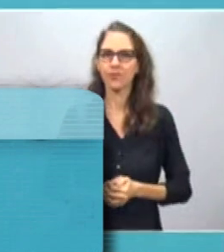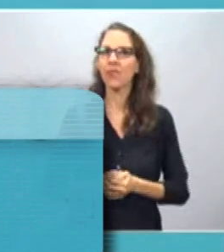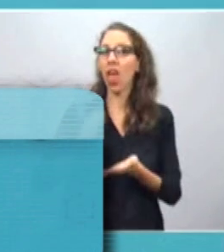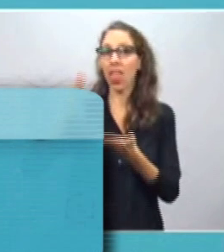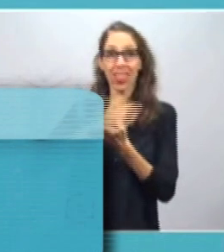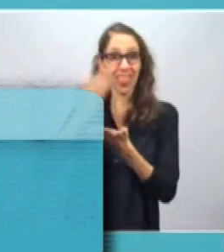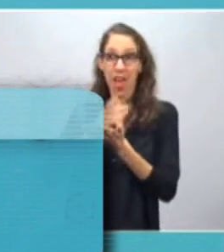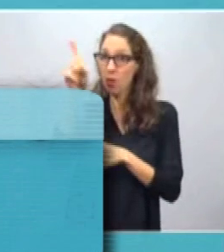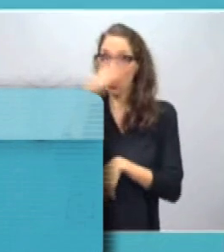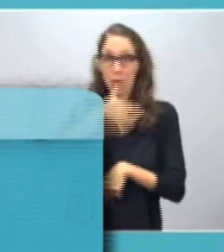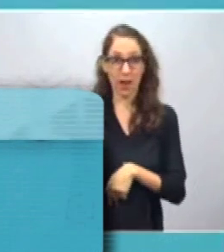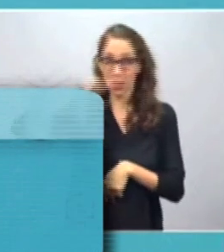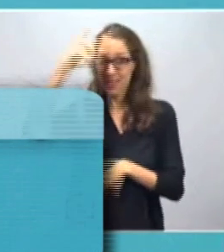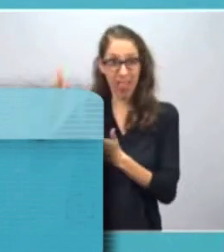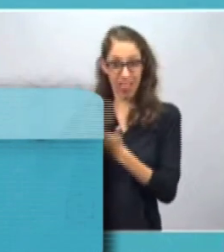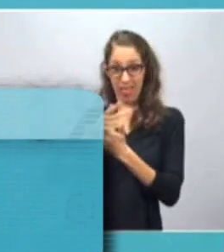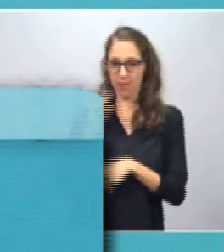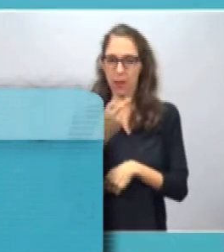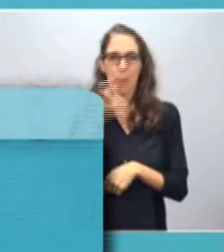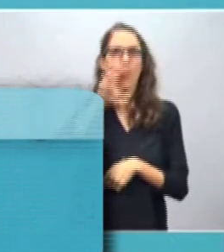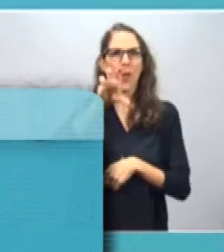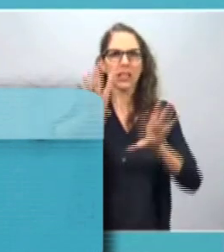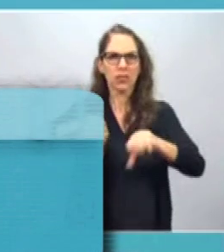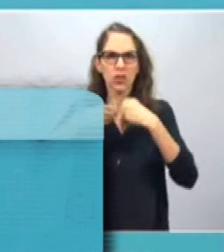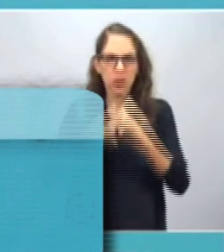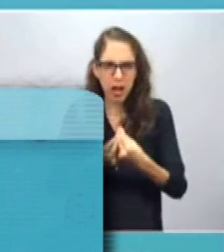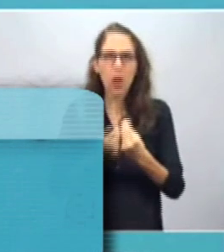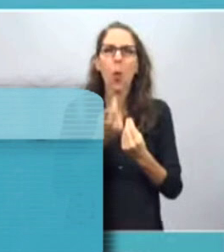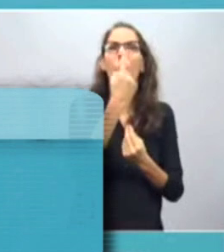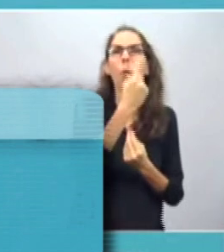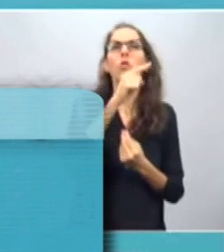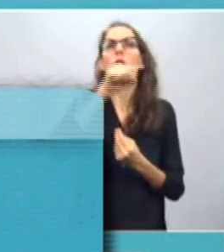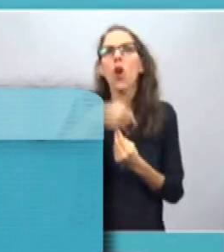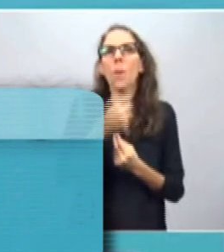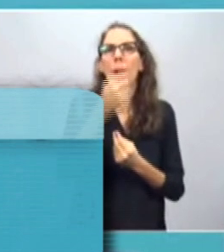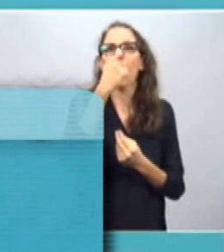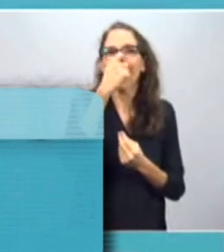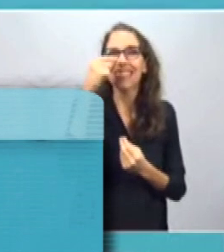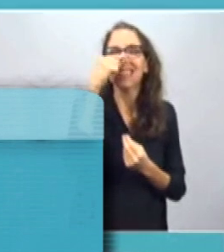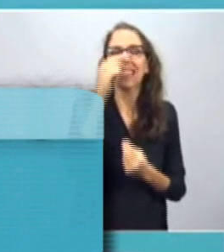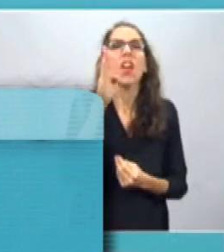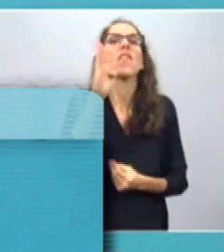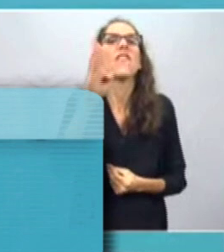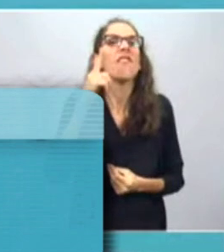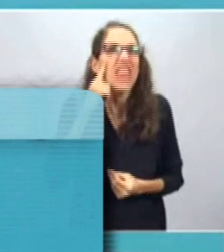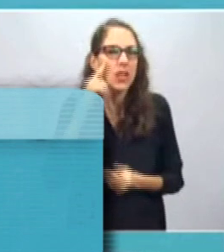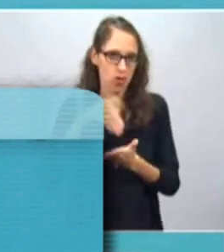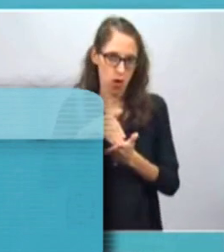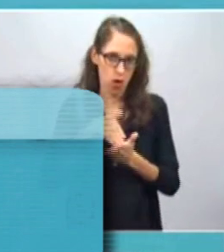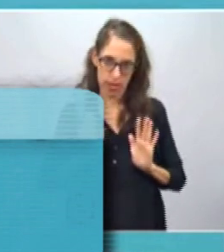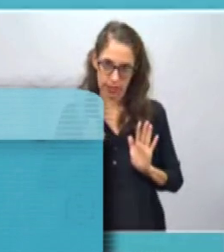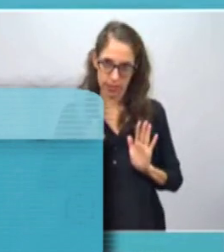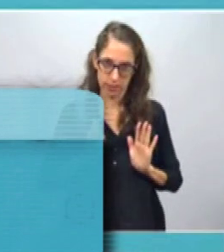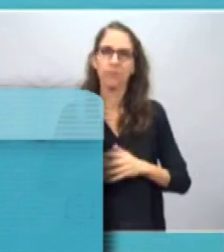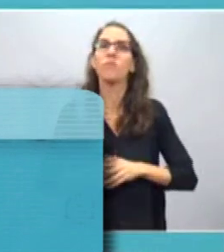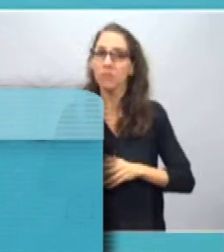deudas directas del Gobierno Nacional con la provincia de Buenos Aires son 1,27 billones con B larga. Cuando uno hace la sumatoria de esas